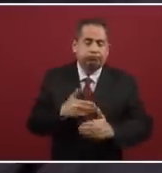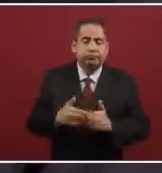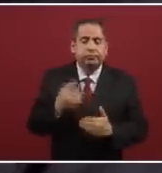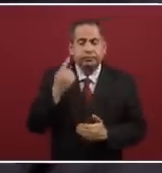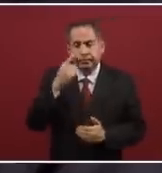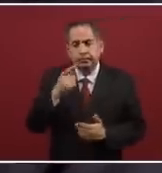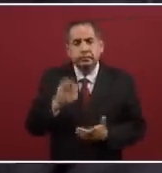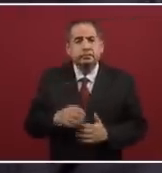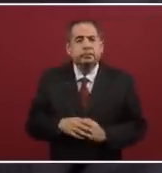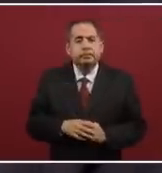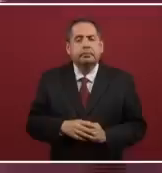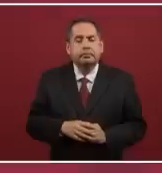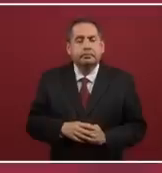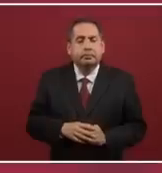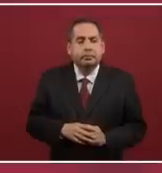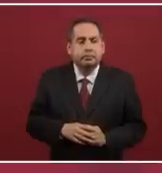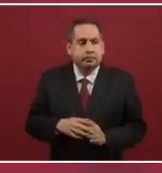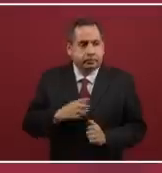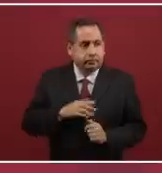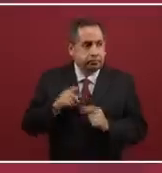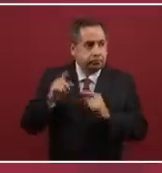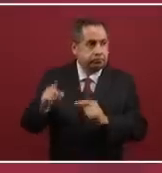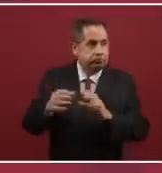para que allá